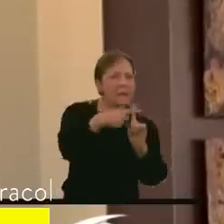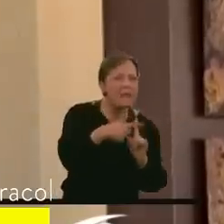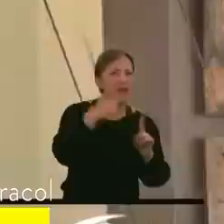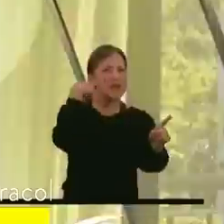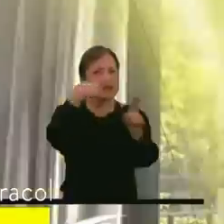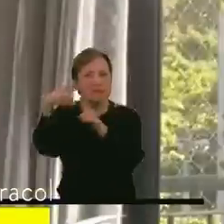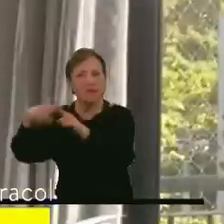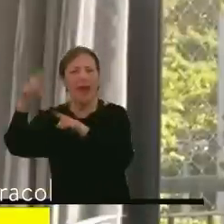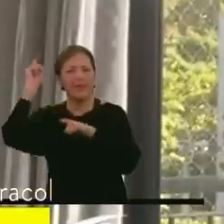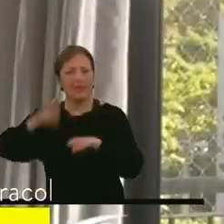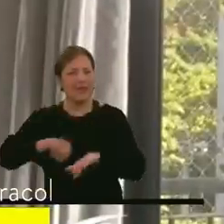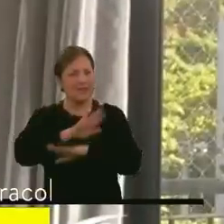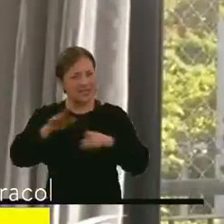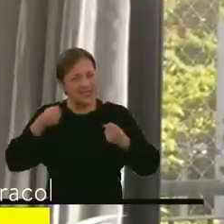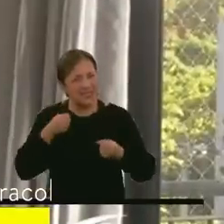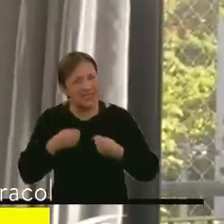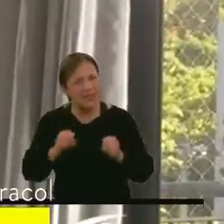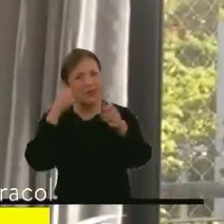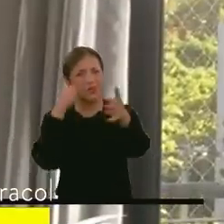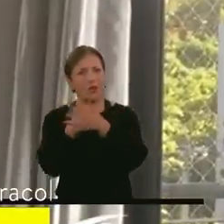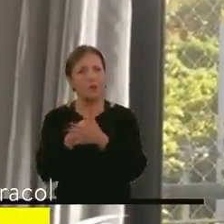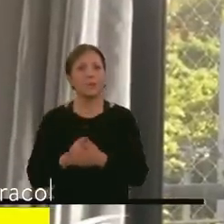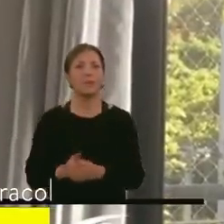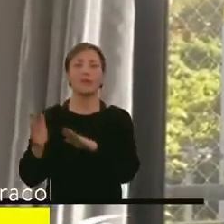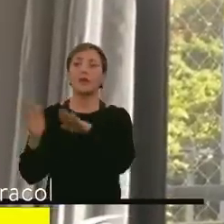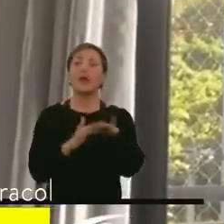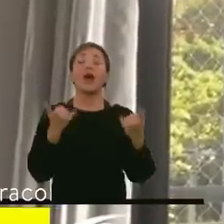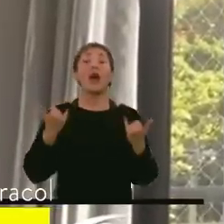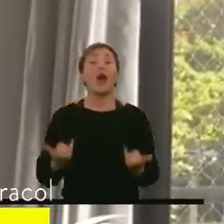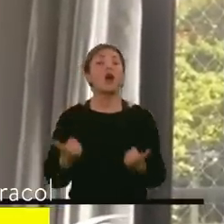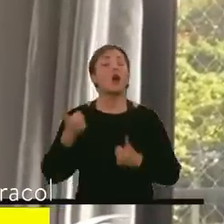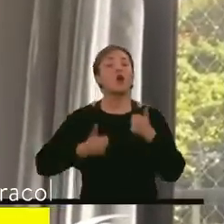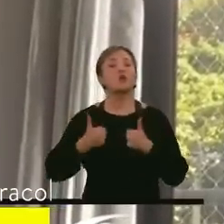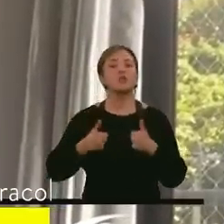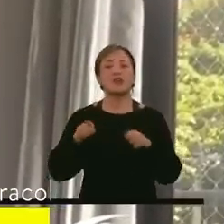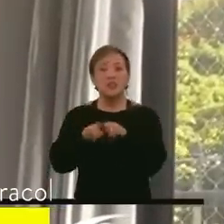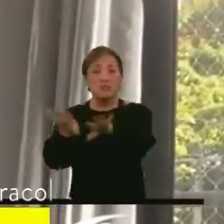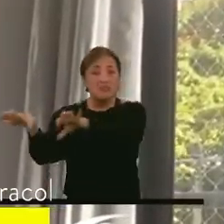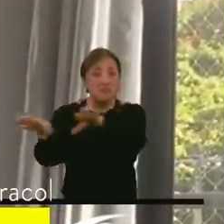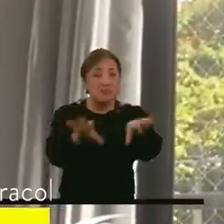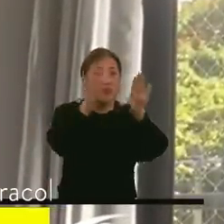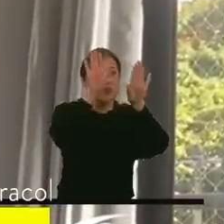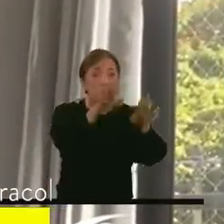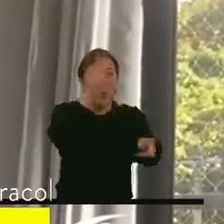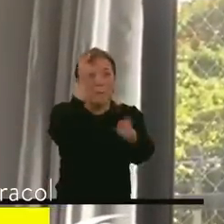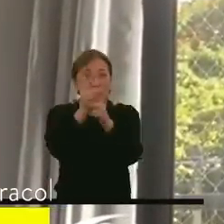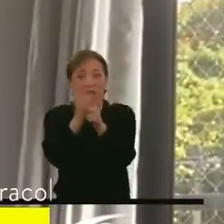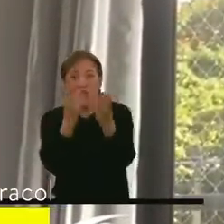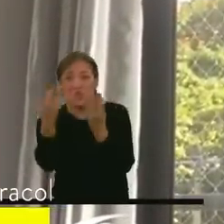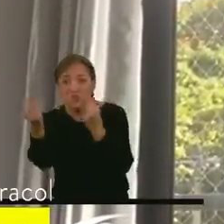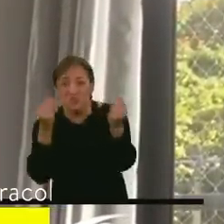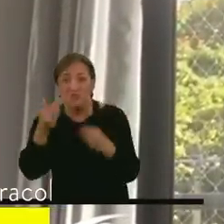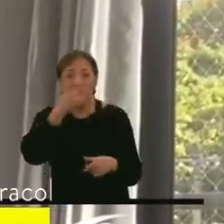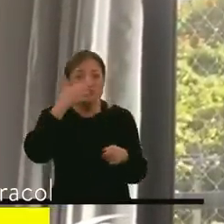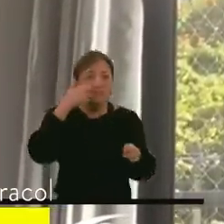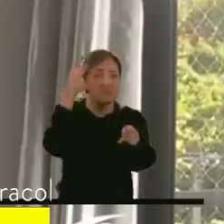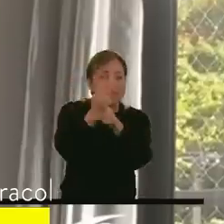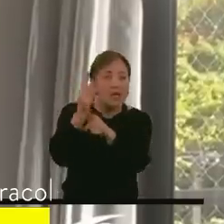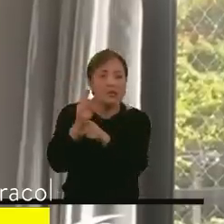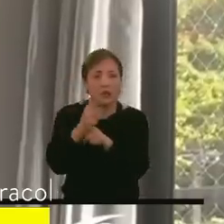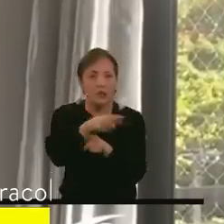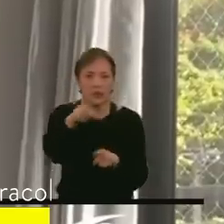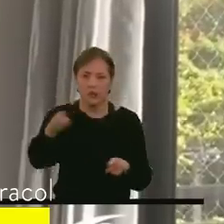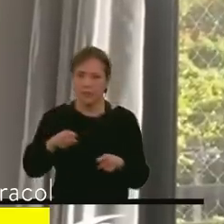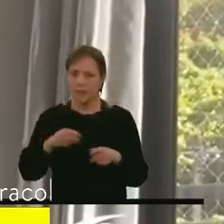humana. Rechazar el actuar criminal de estos grupos narcoterroristas. Ellos no están en